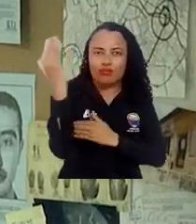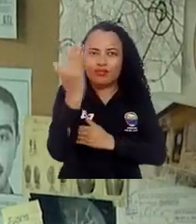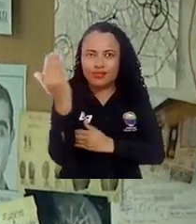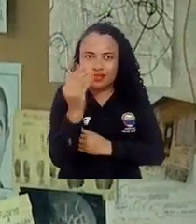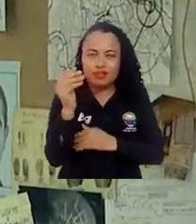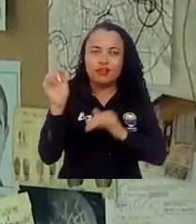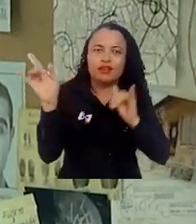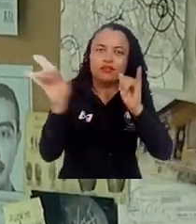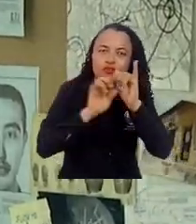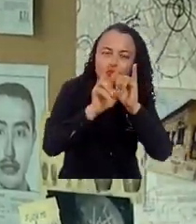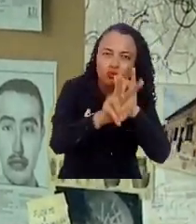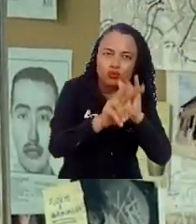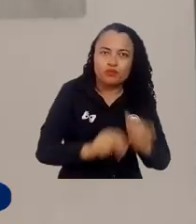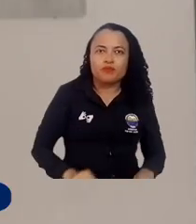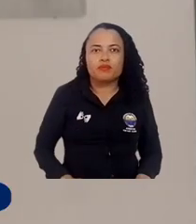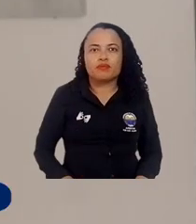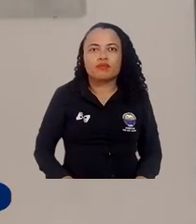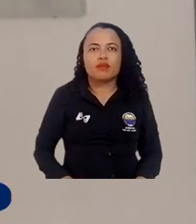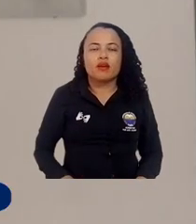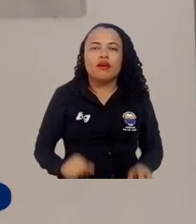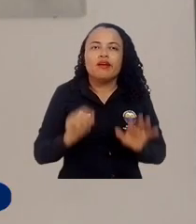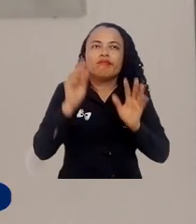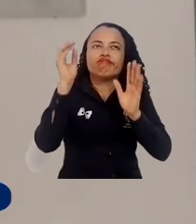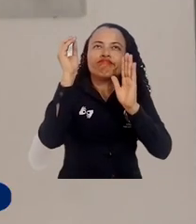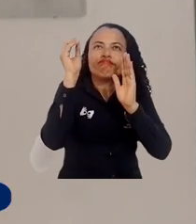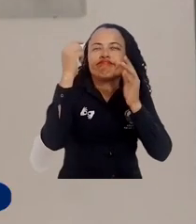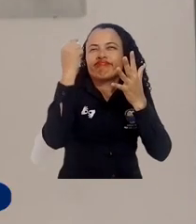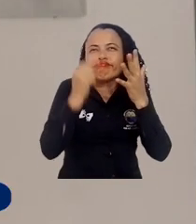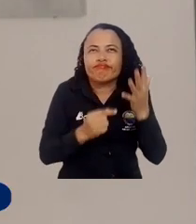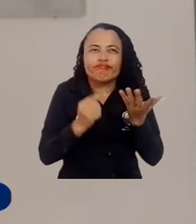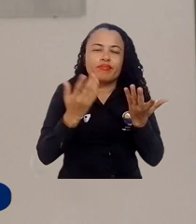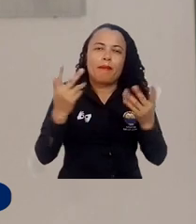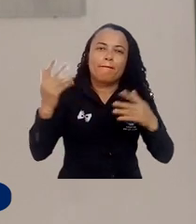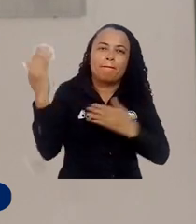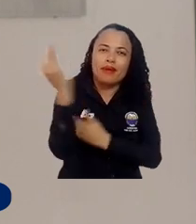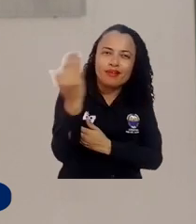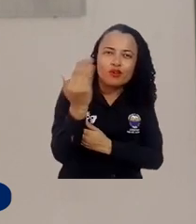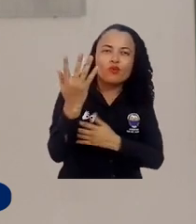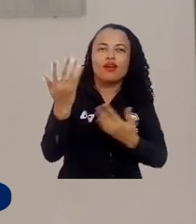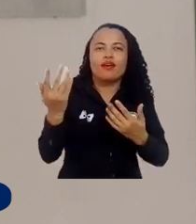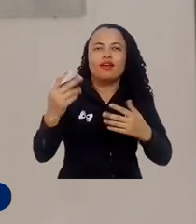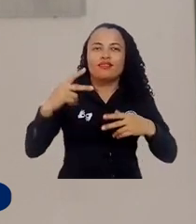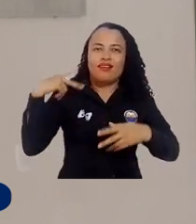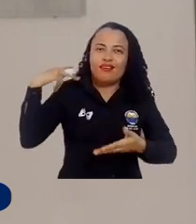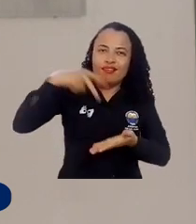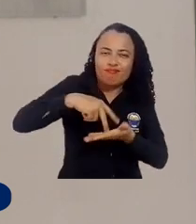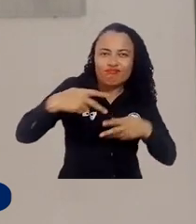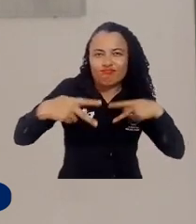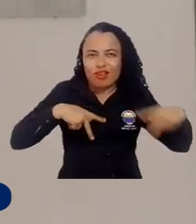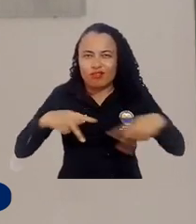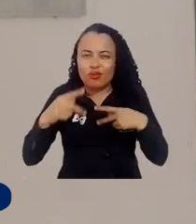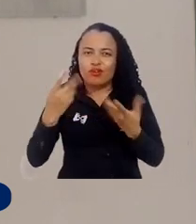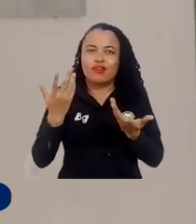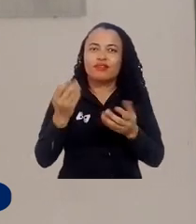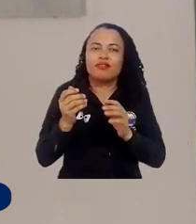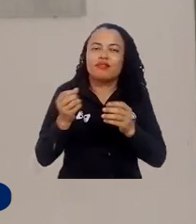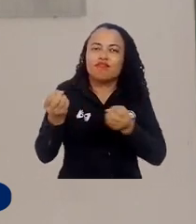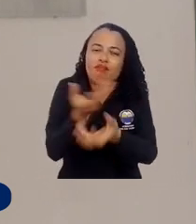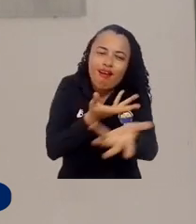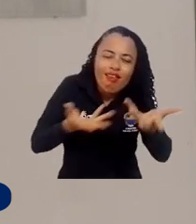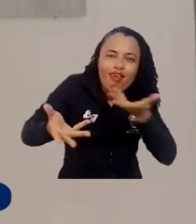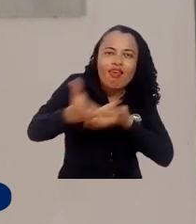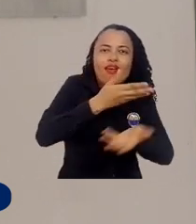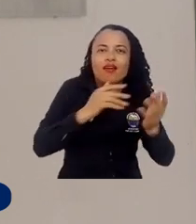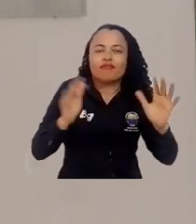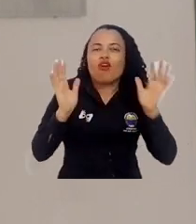cine y audiovisuales. Conjunto de cosas que te gustan como películas, actores, charlas, conversatorios, o sea,